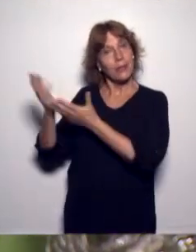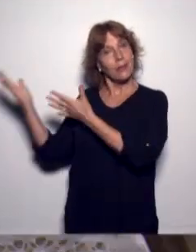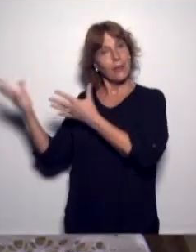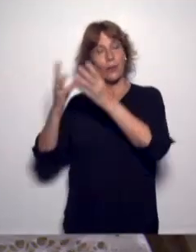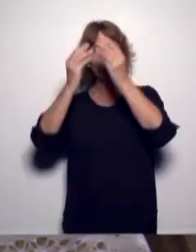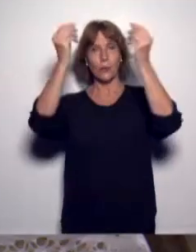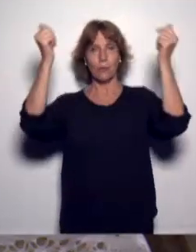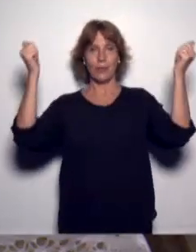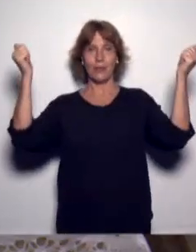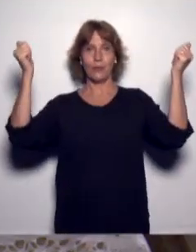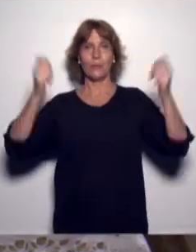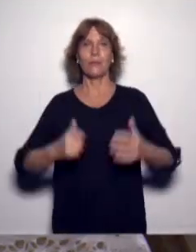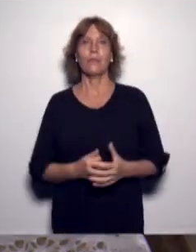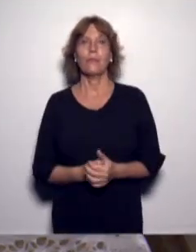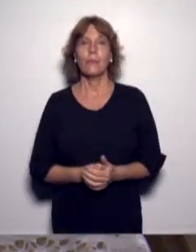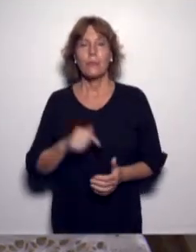ustedes.